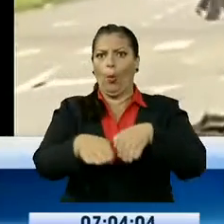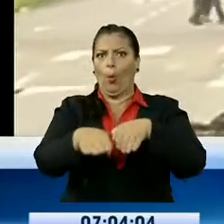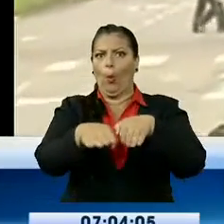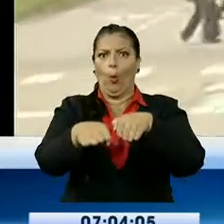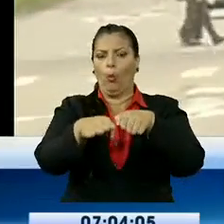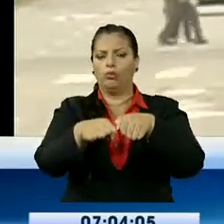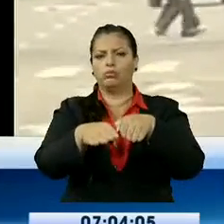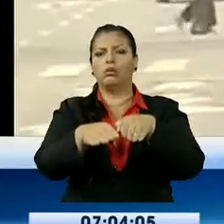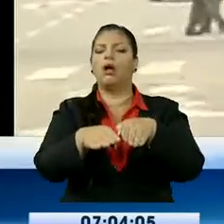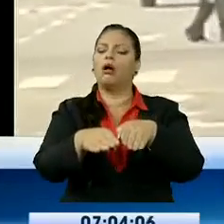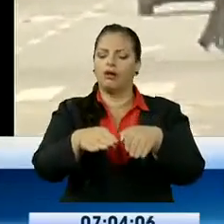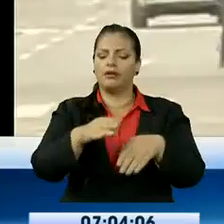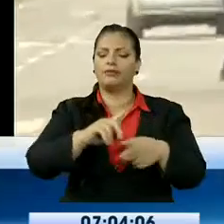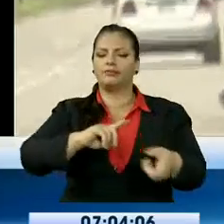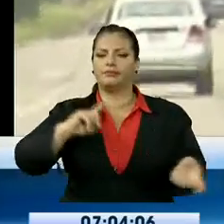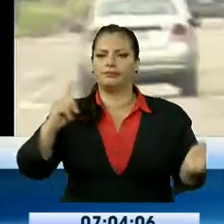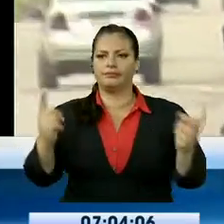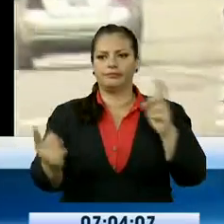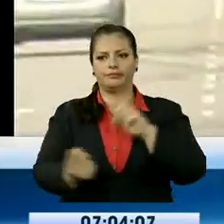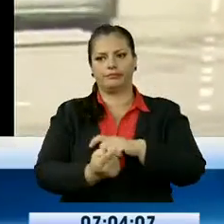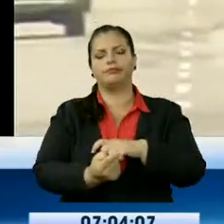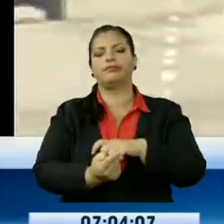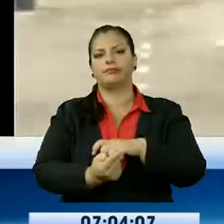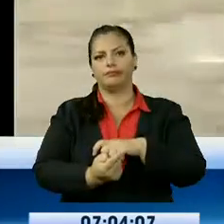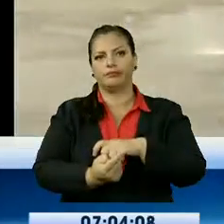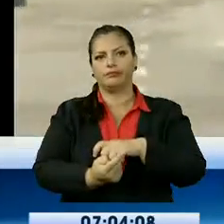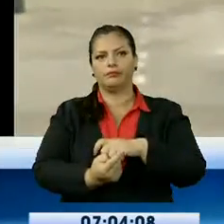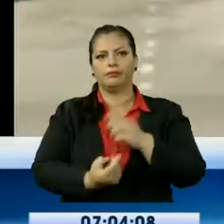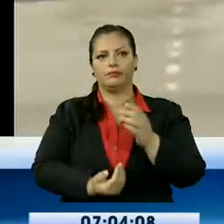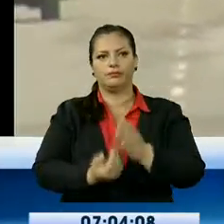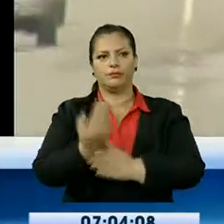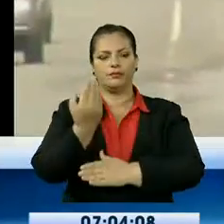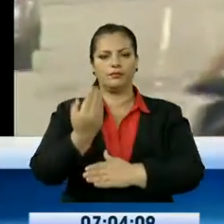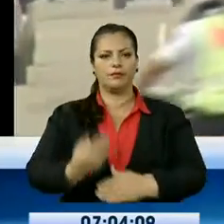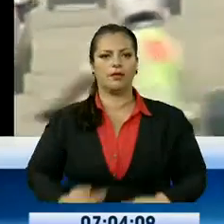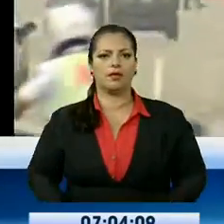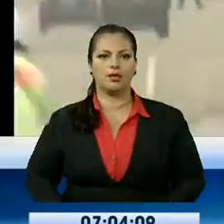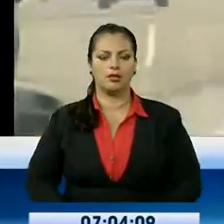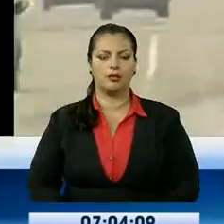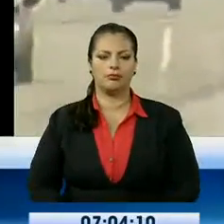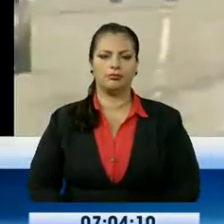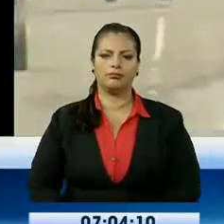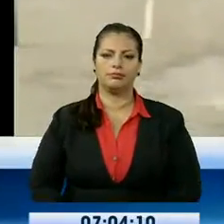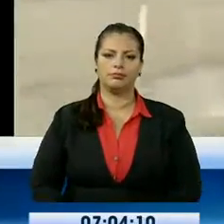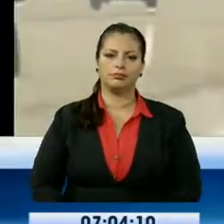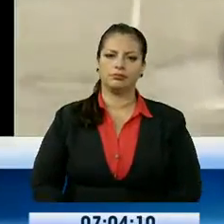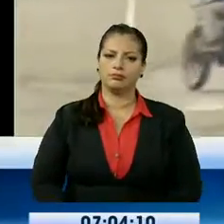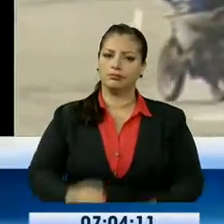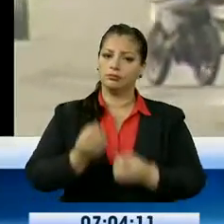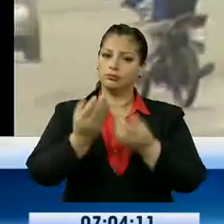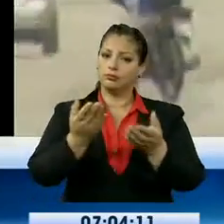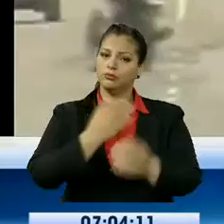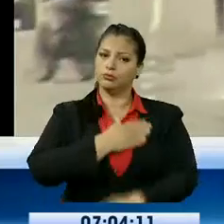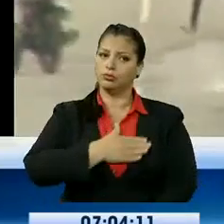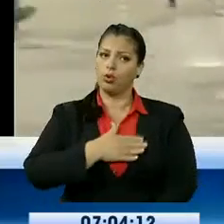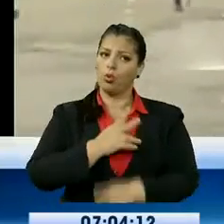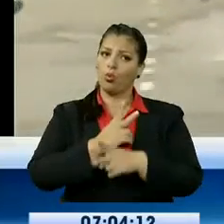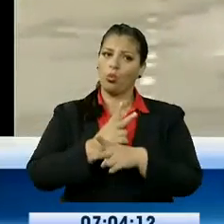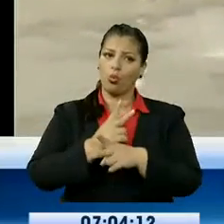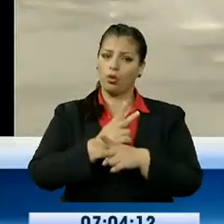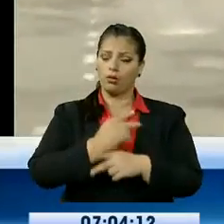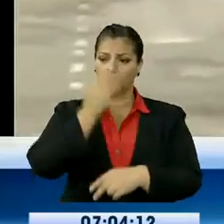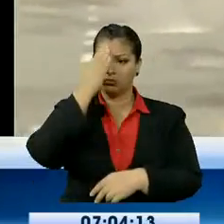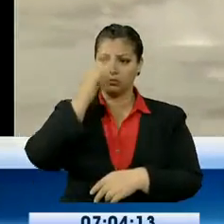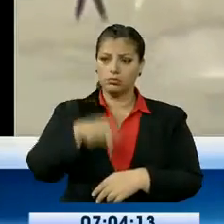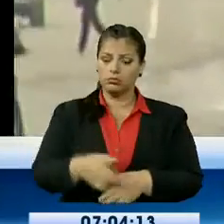habitantes del Cantón Durán y personas que circulan por este sector, por este lugar. Bueno, principalmente hay que ser precavidos. Sabemos que hay un desvío que actualmente